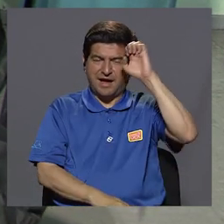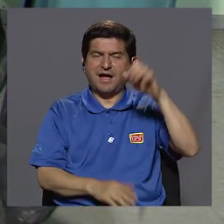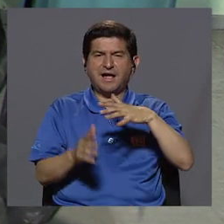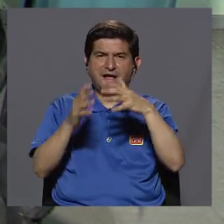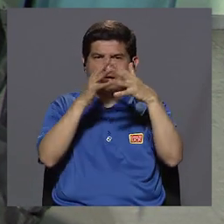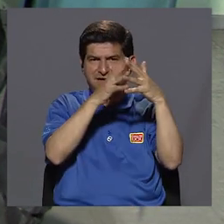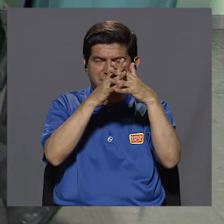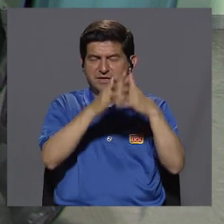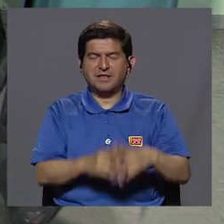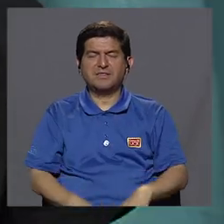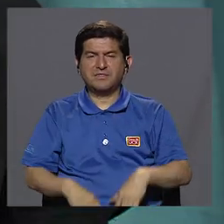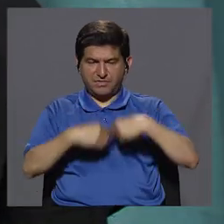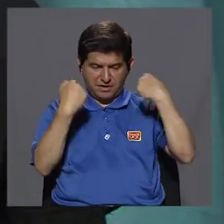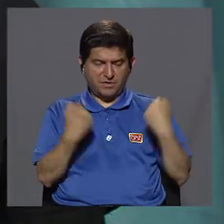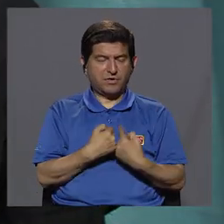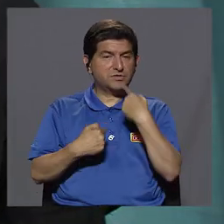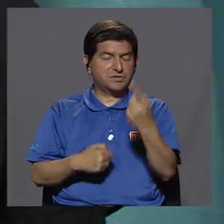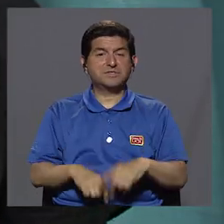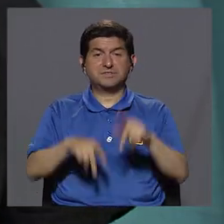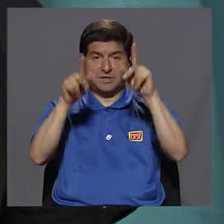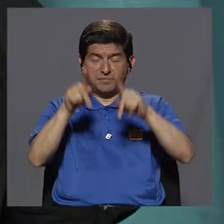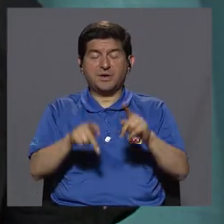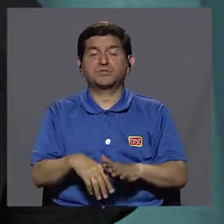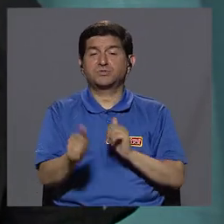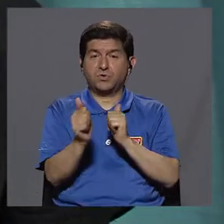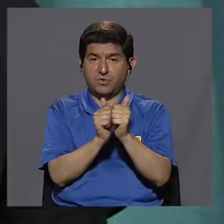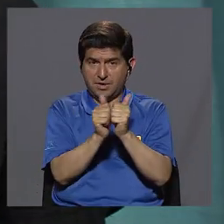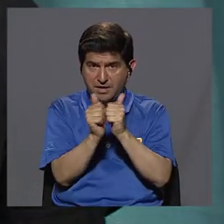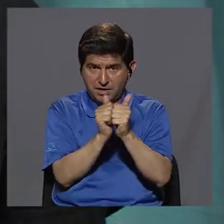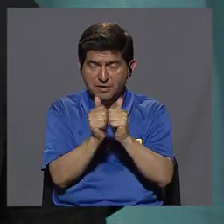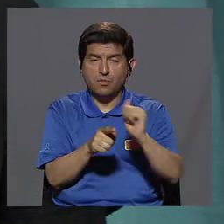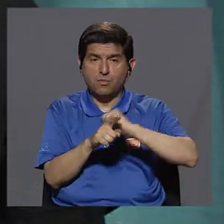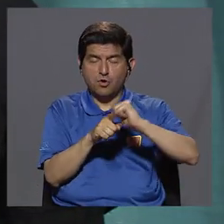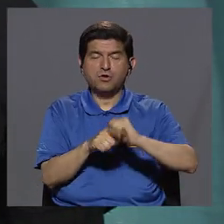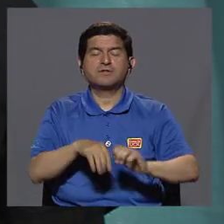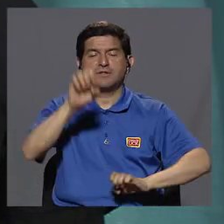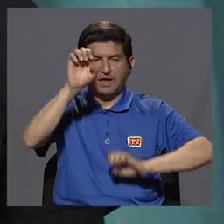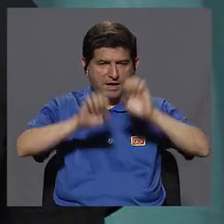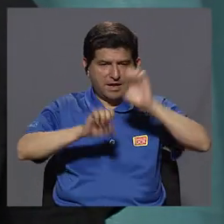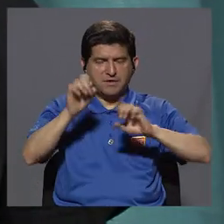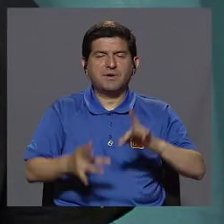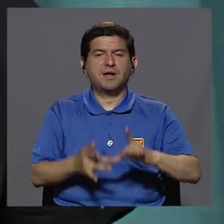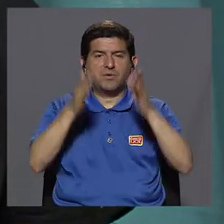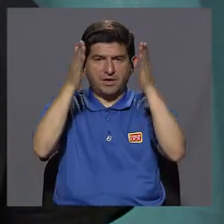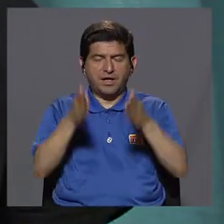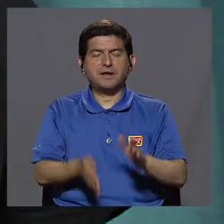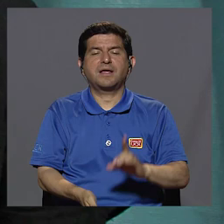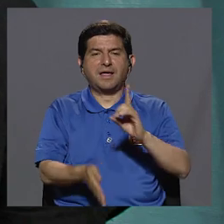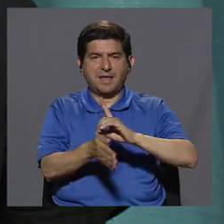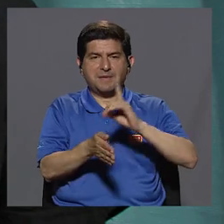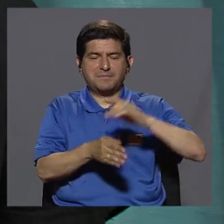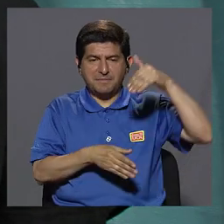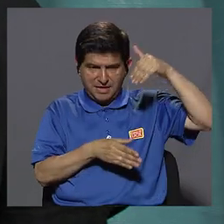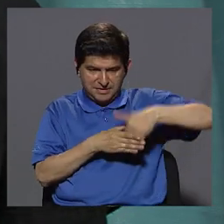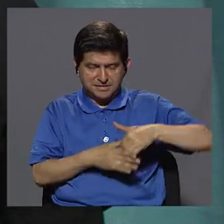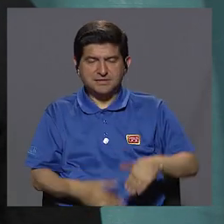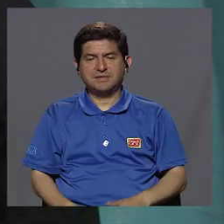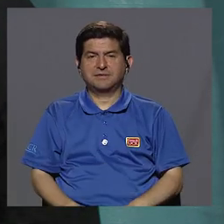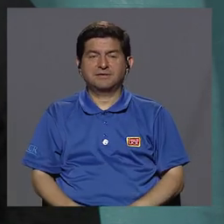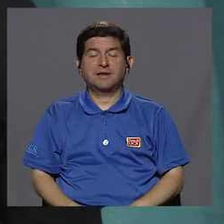y americanas del corazón te dicen que cualquier persona que practica deporte tiene que ser idealmente valorada por un especialista en medicina interna